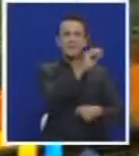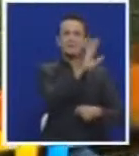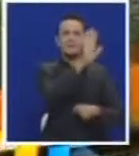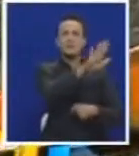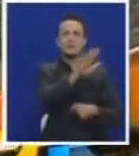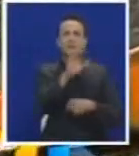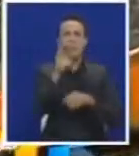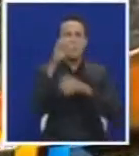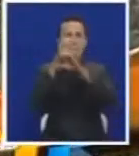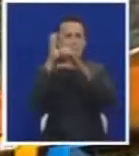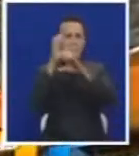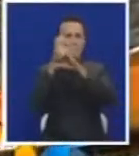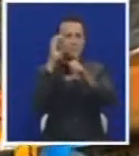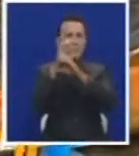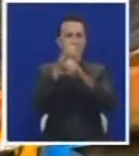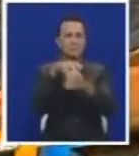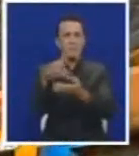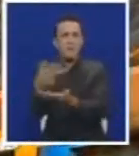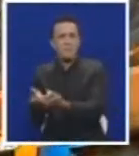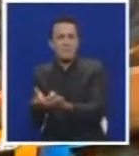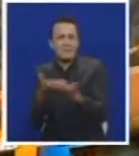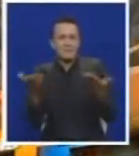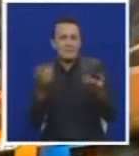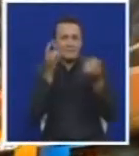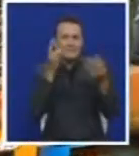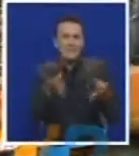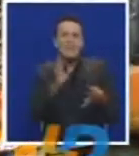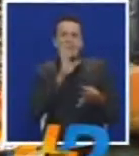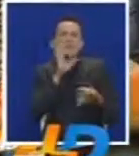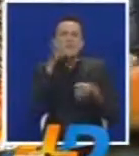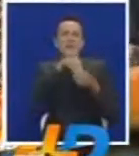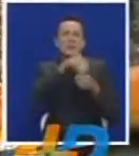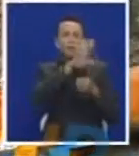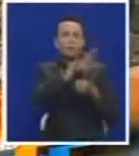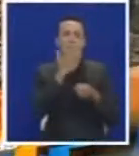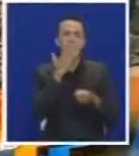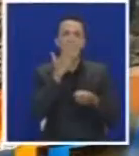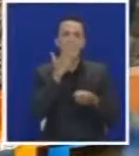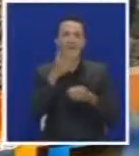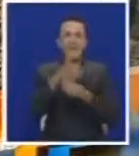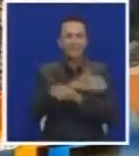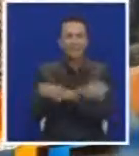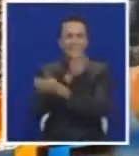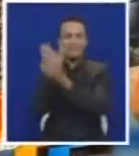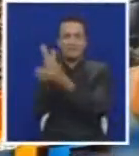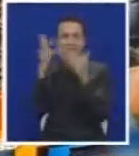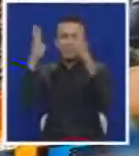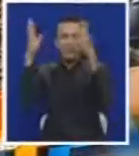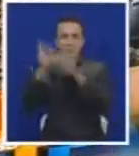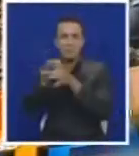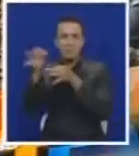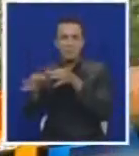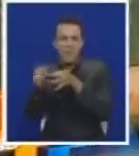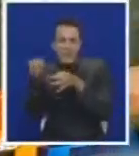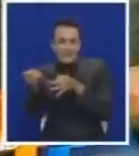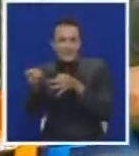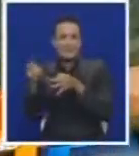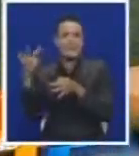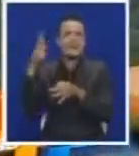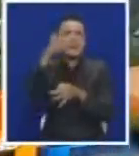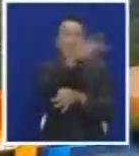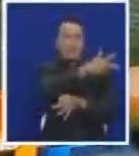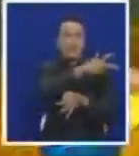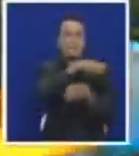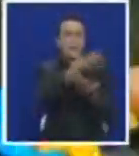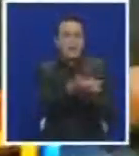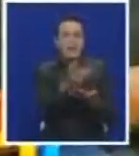entre Jambaló y Toribío. Las víctimas eran indígenas que regresaban luego de las festividades que se cumplen en Jambaló. Los